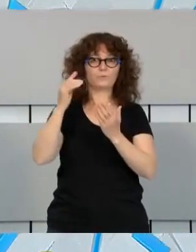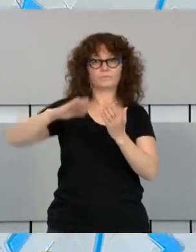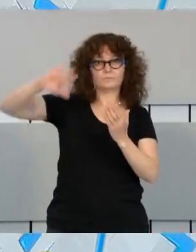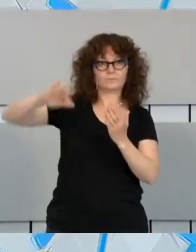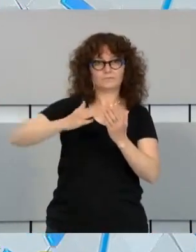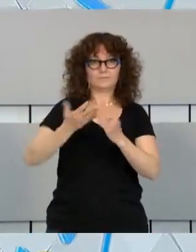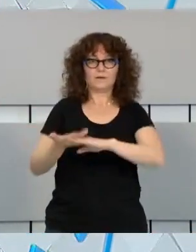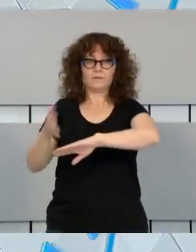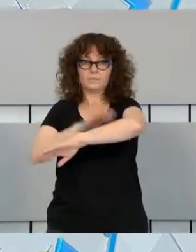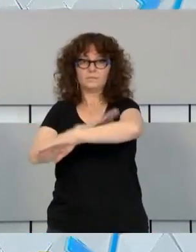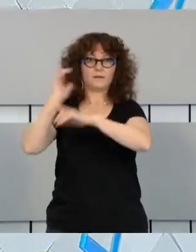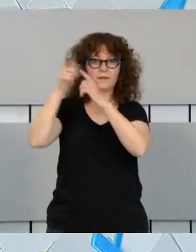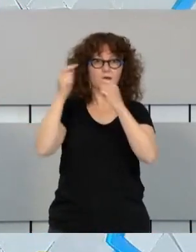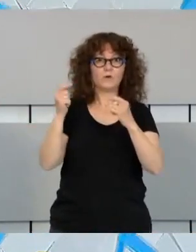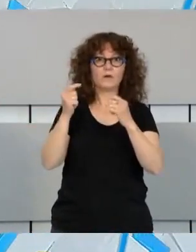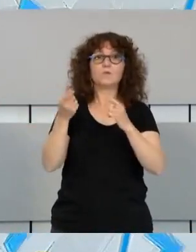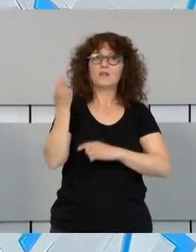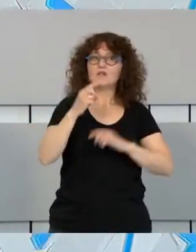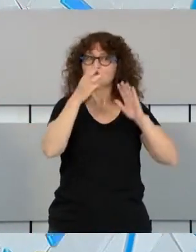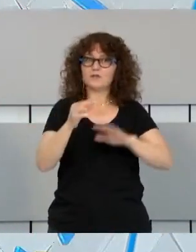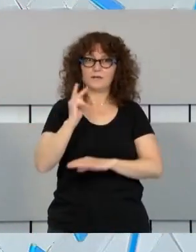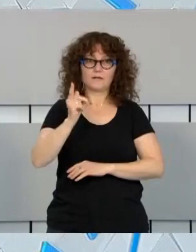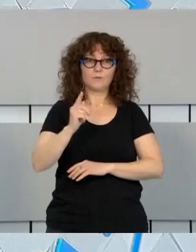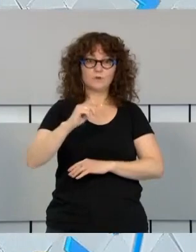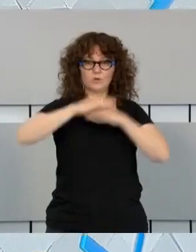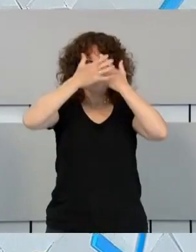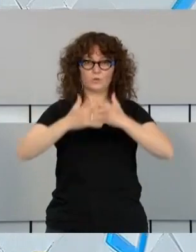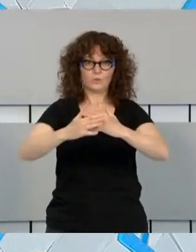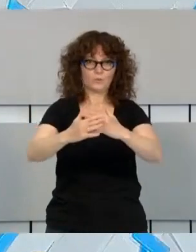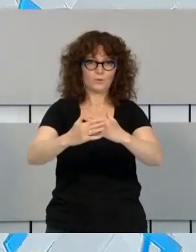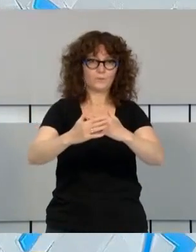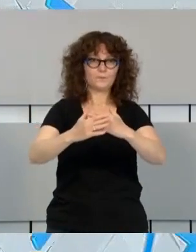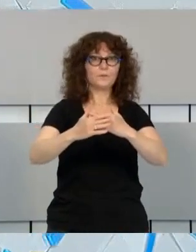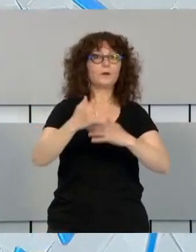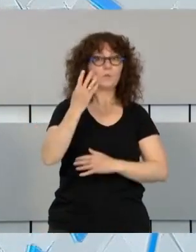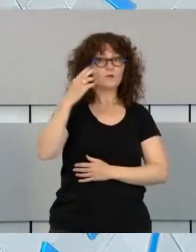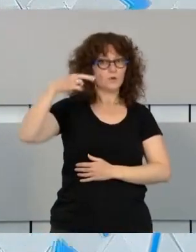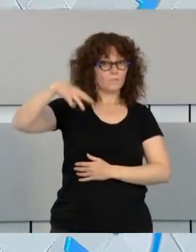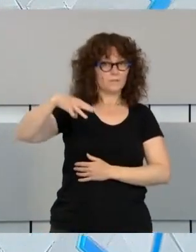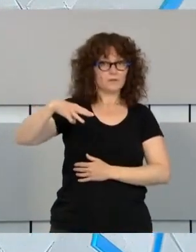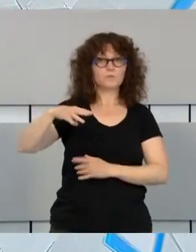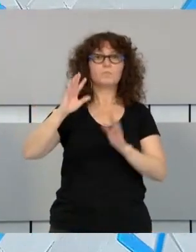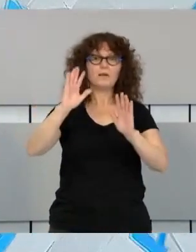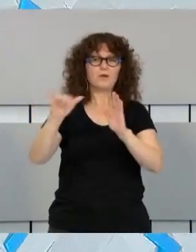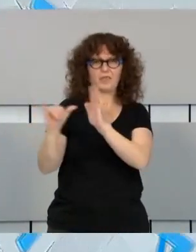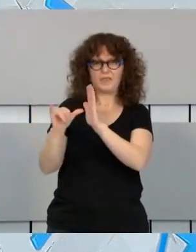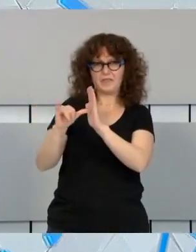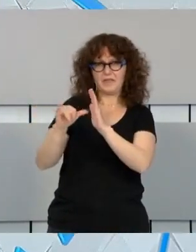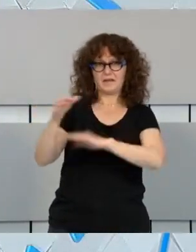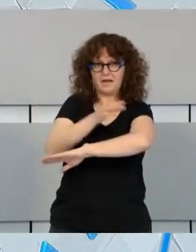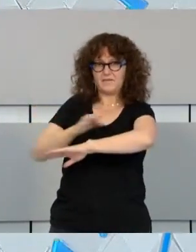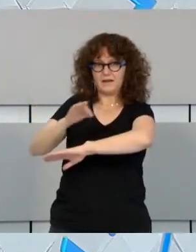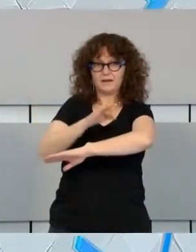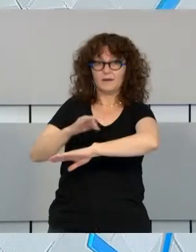superar los 70 u 80 kilómetros por hora, oleaje de hasta 7 o 4 metros de altura, pero eso será mar adentro, cerquita ya de Baleares, y bueno,